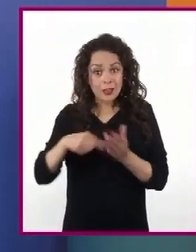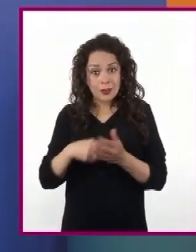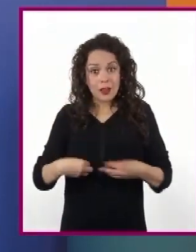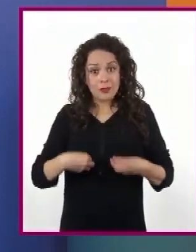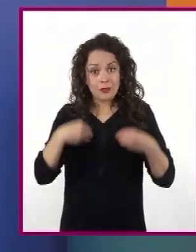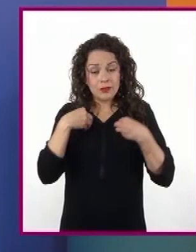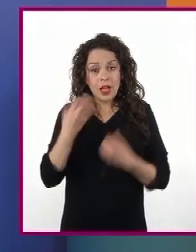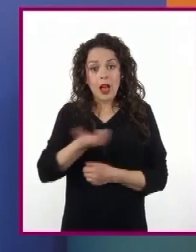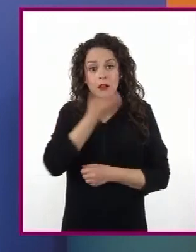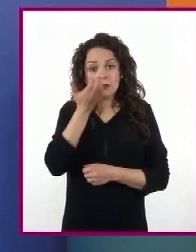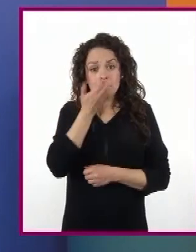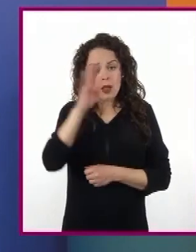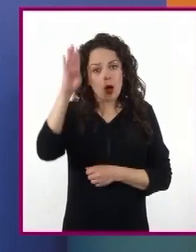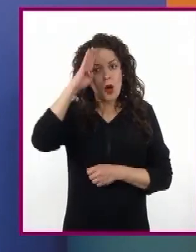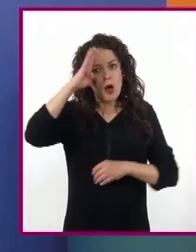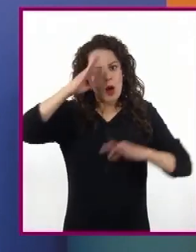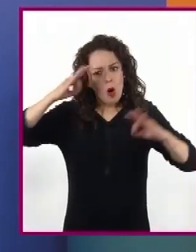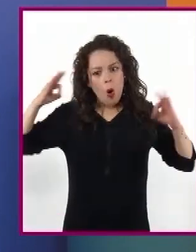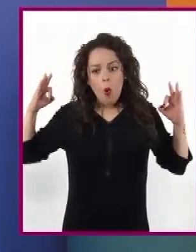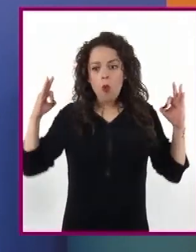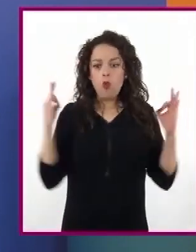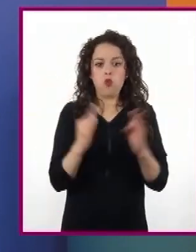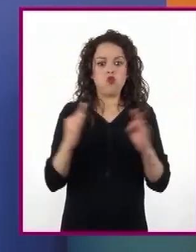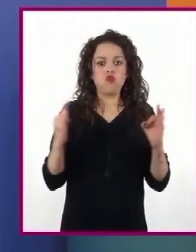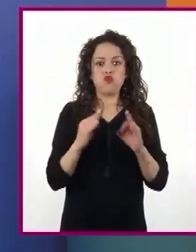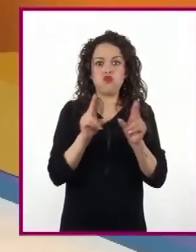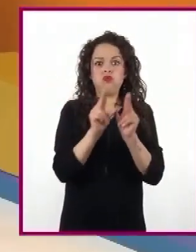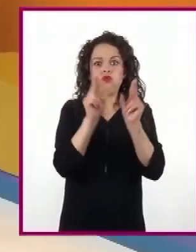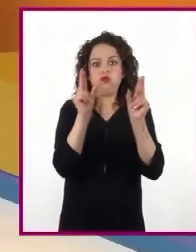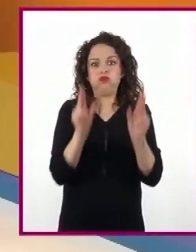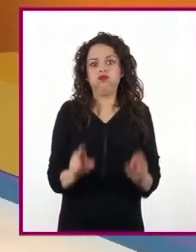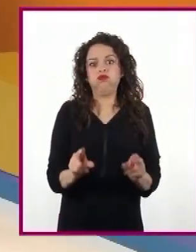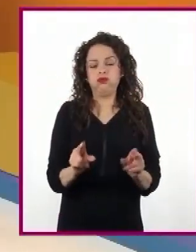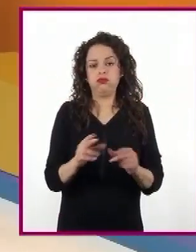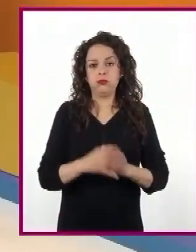acostumbrados al clima estepario frío y polar de tundra.